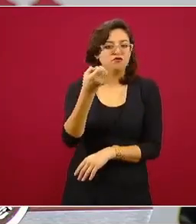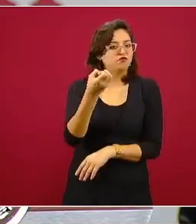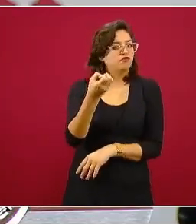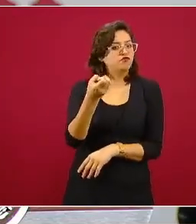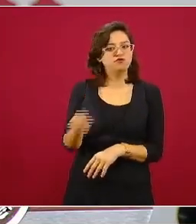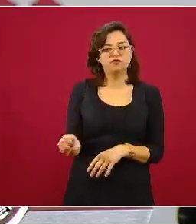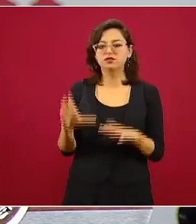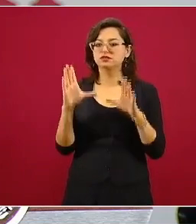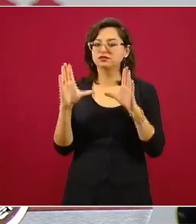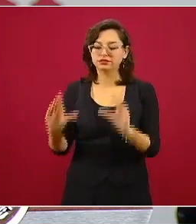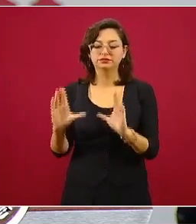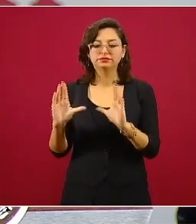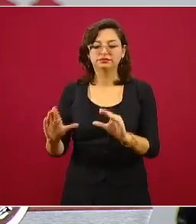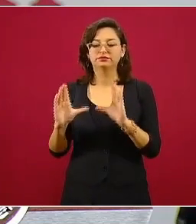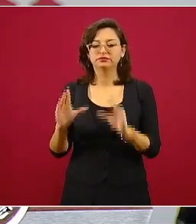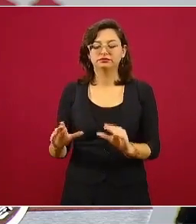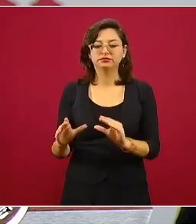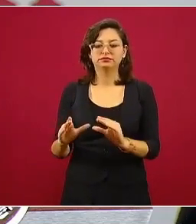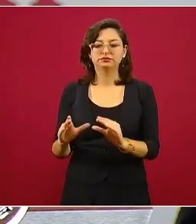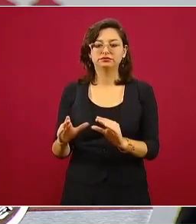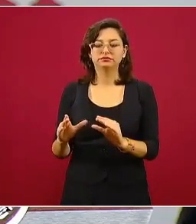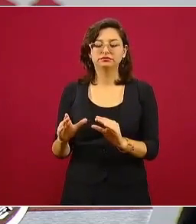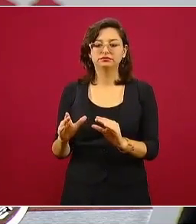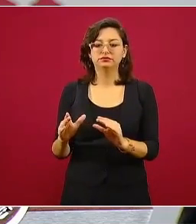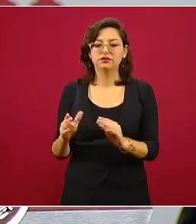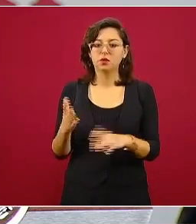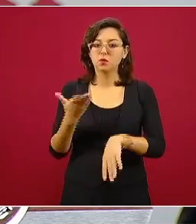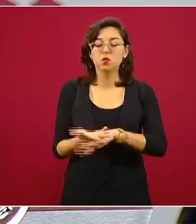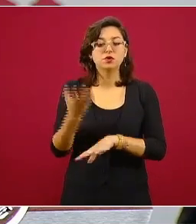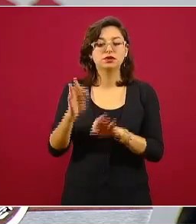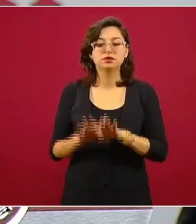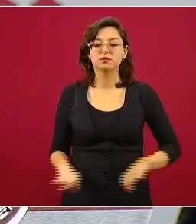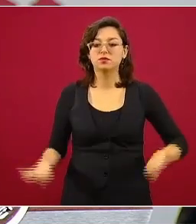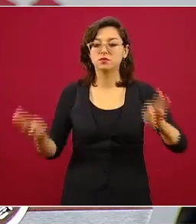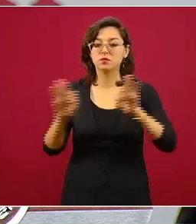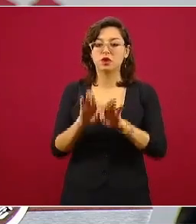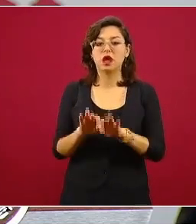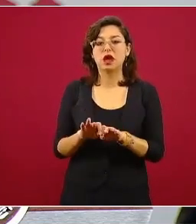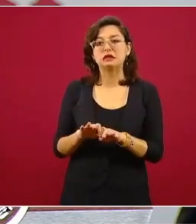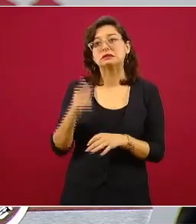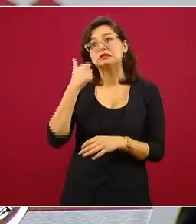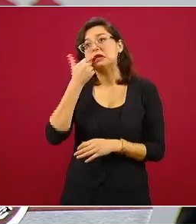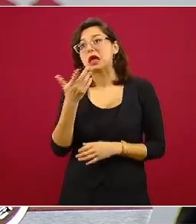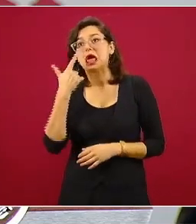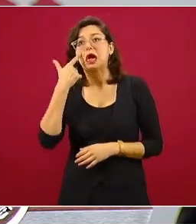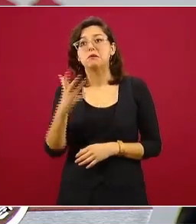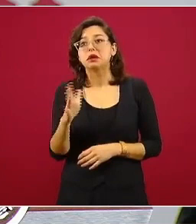obligada, básica, no optativa,